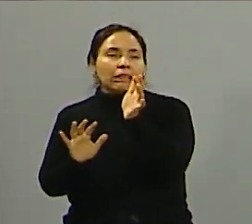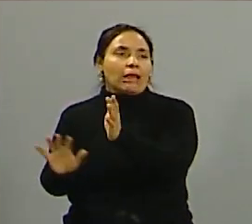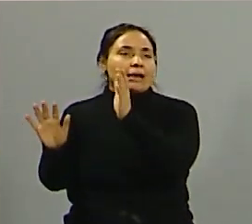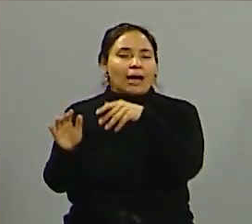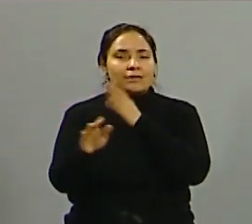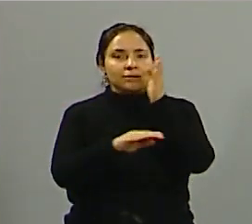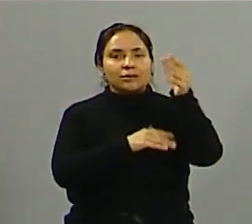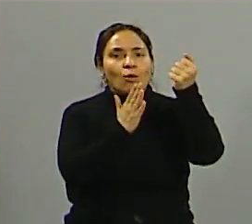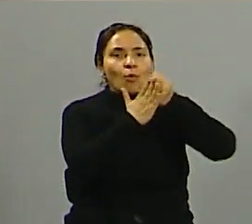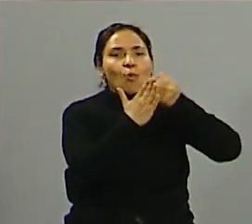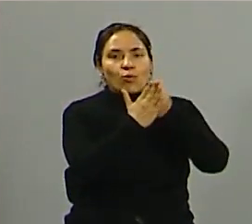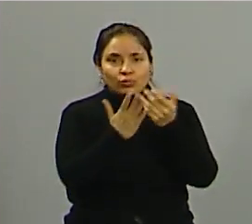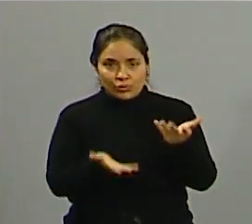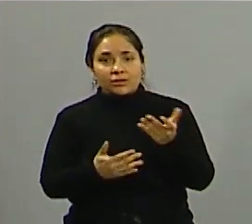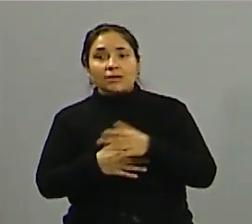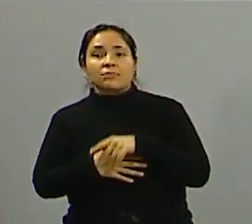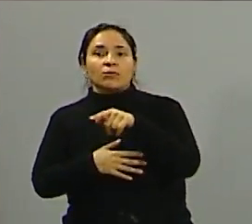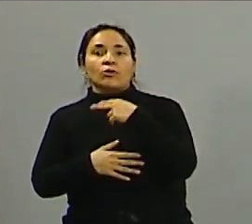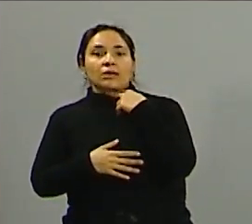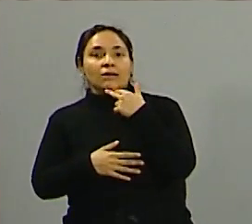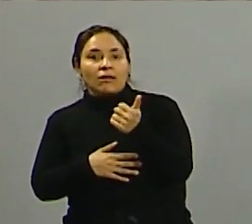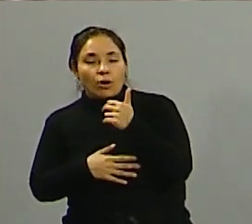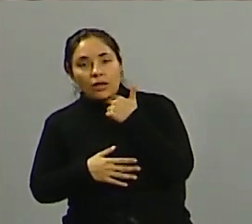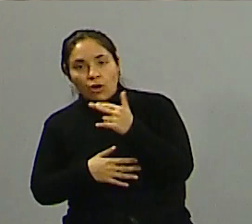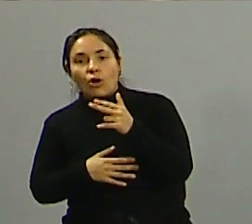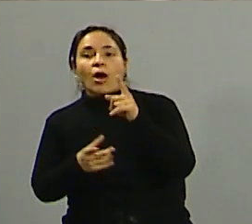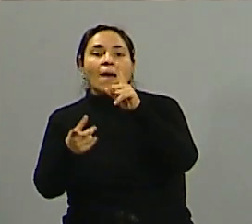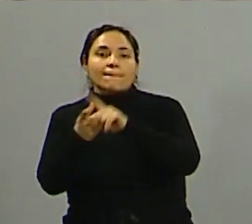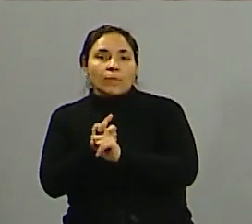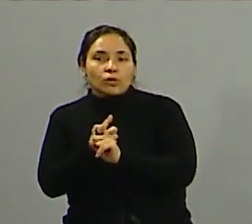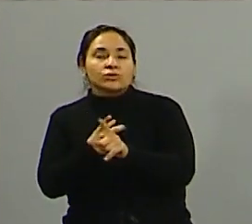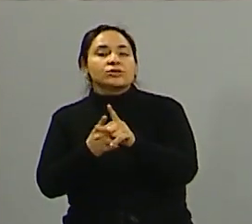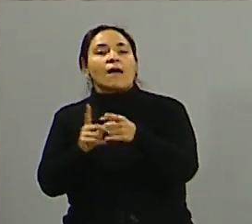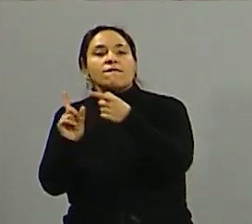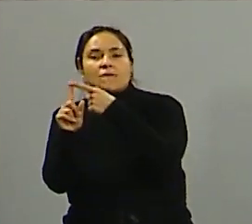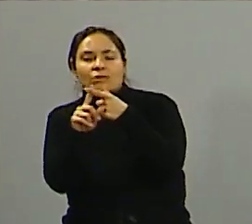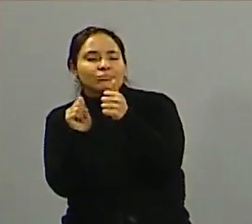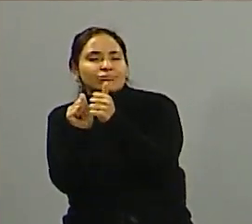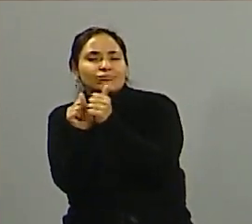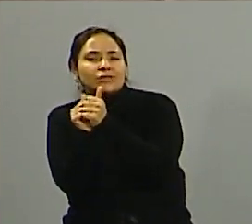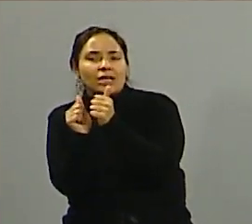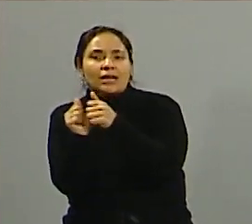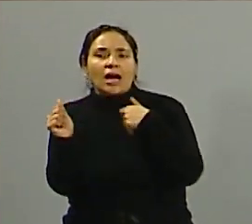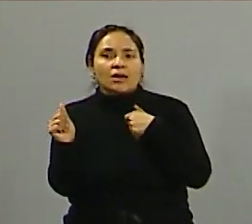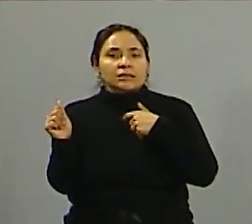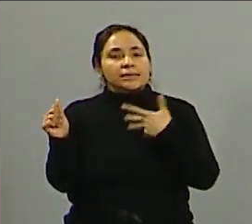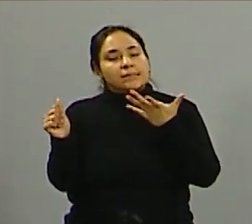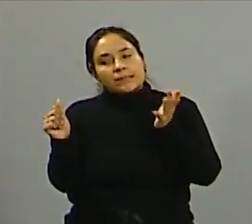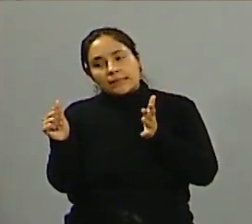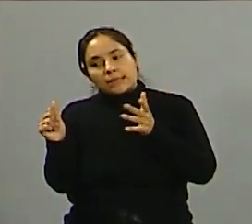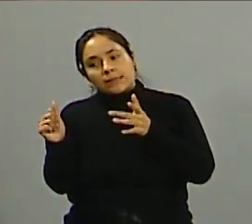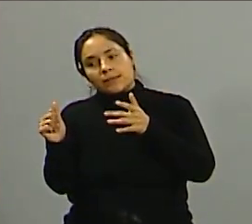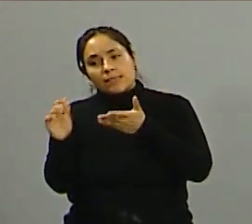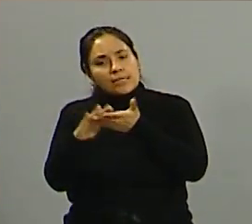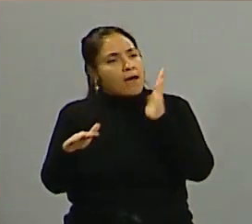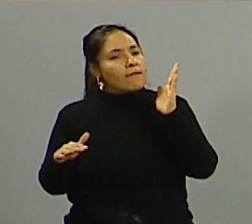actualidad, pero sin duda que son hijos, esposa, digamos, son relaciones muy cercanas y que el sacrificio es muy grande. Y cuando él cruza...